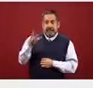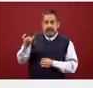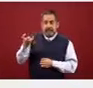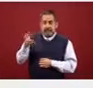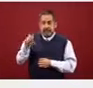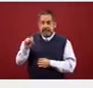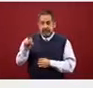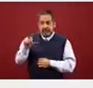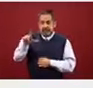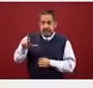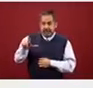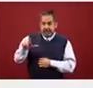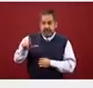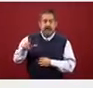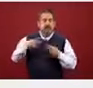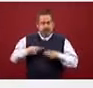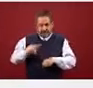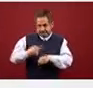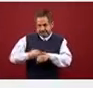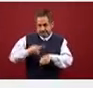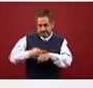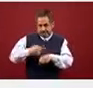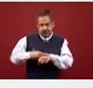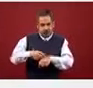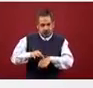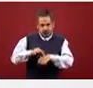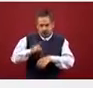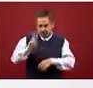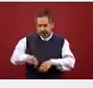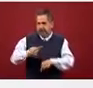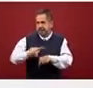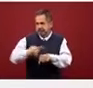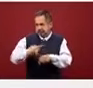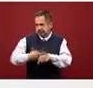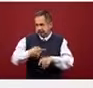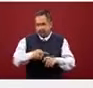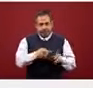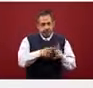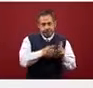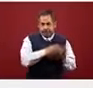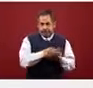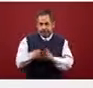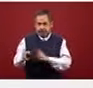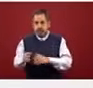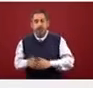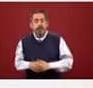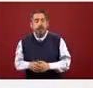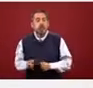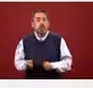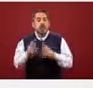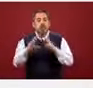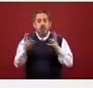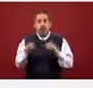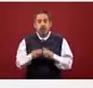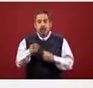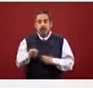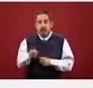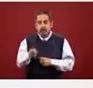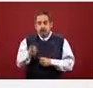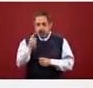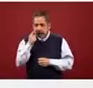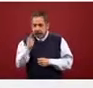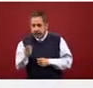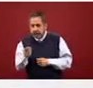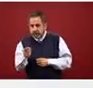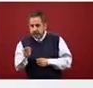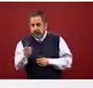367 casos confirmados desde el inicio de la epidemia. Se han podido descartar, ahí se esconde un número